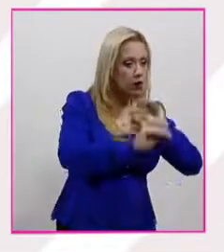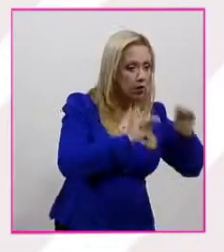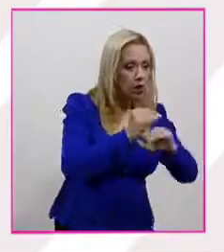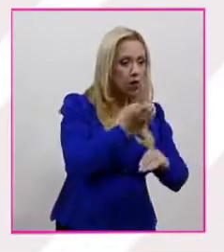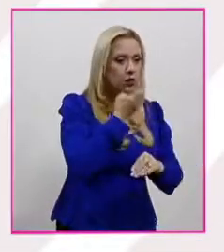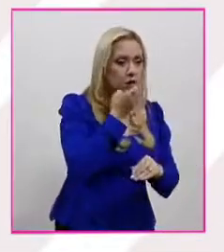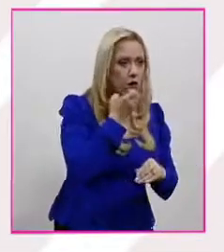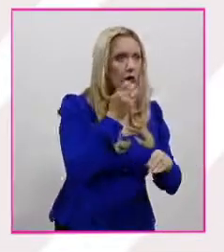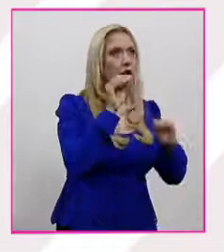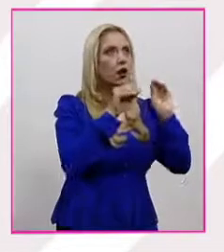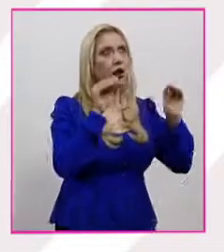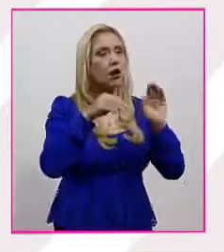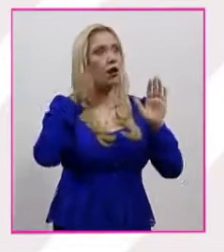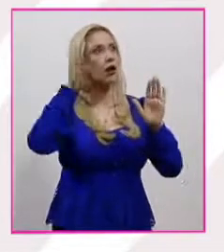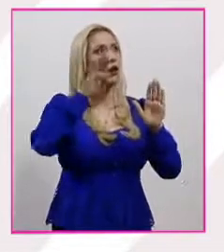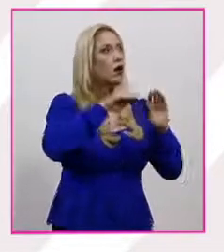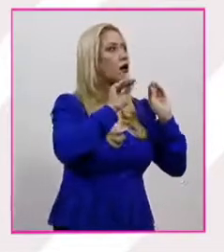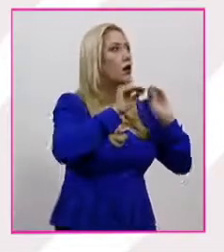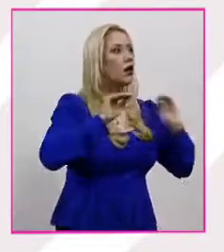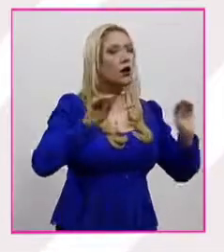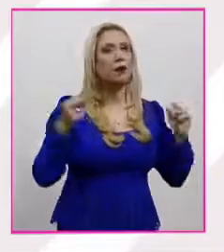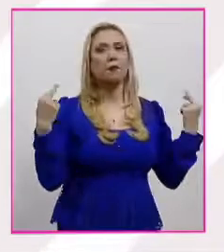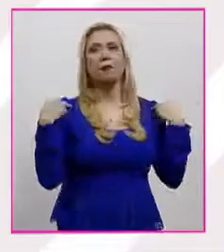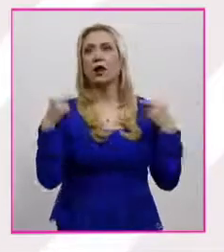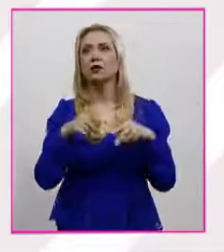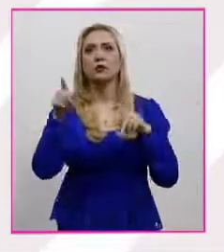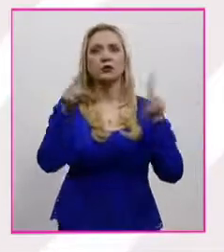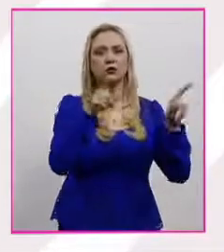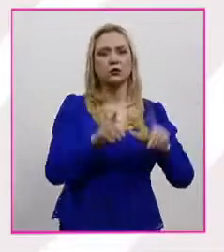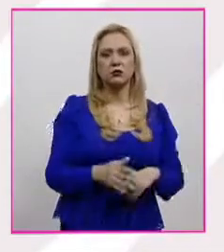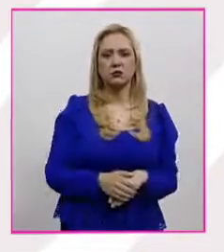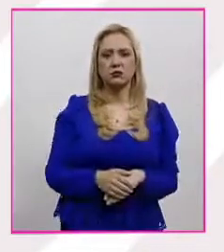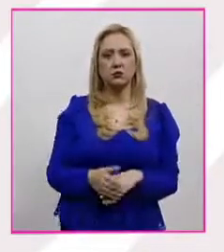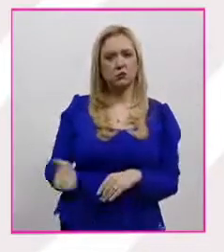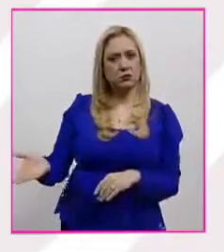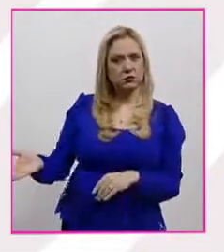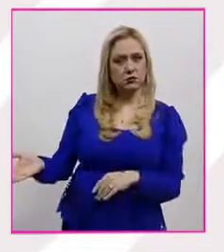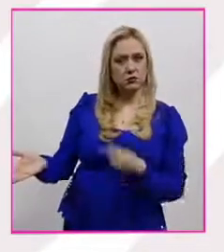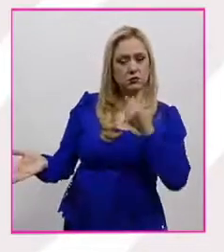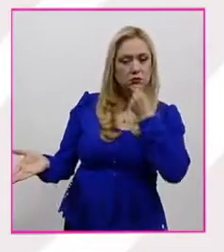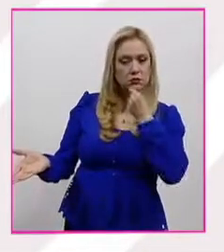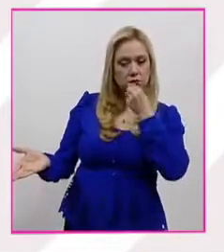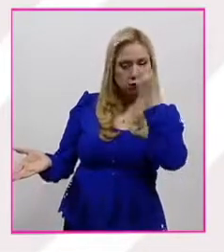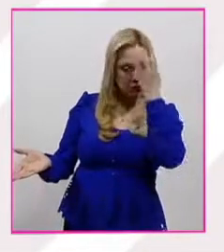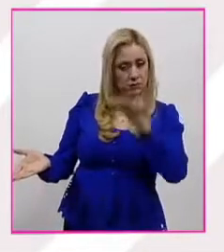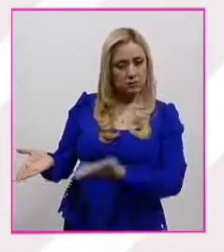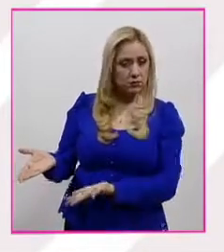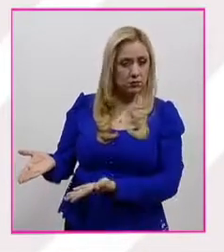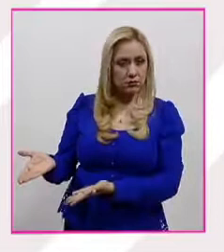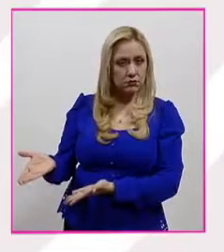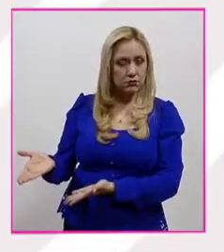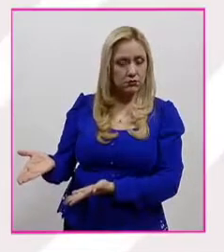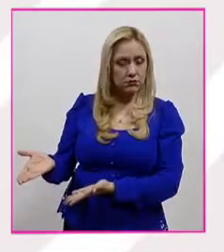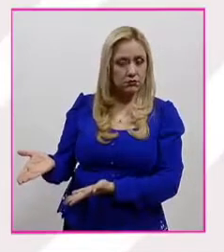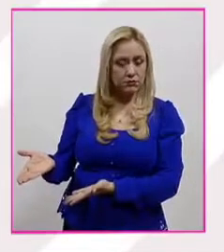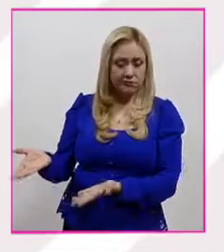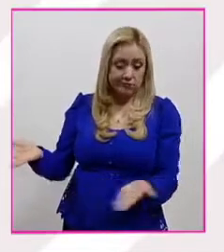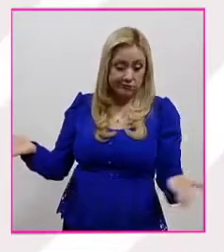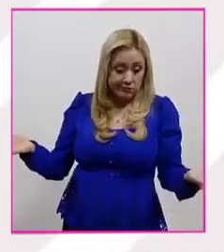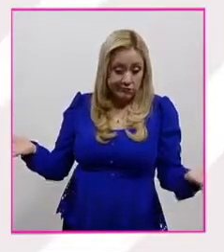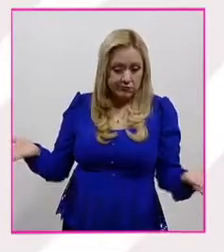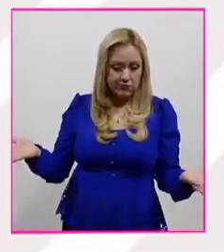programa y cómo van a ser considerados para aportar a la desigualdad, pues fallas cruelmente dentro del sistema,